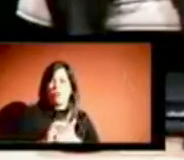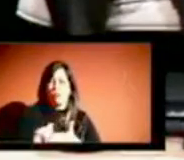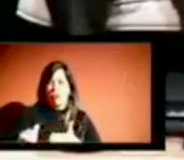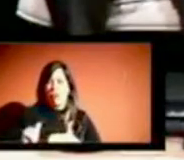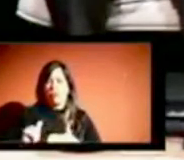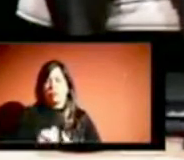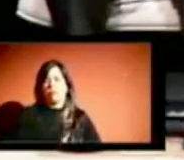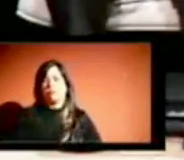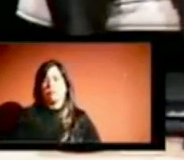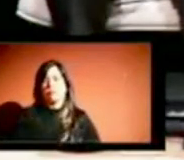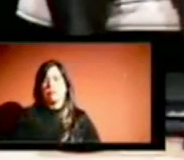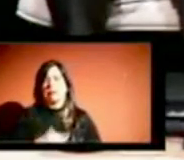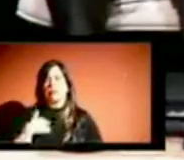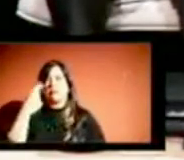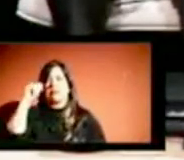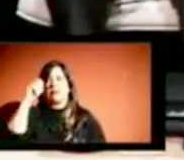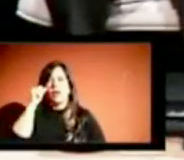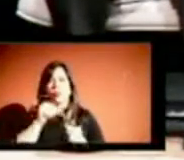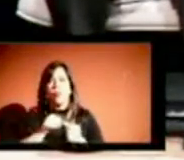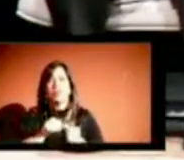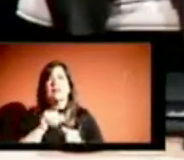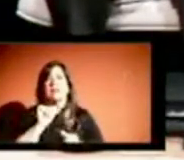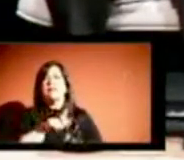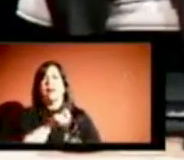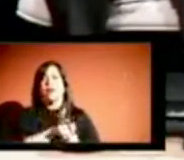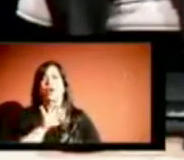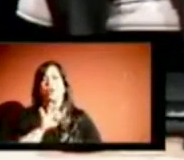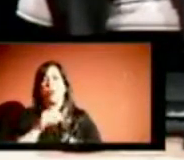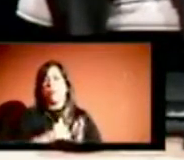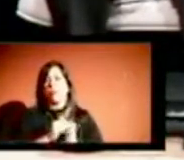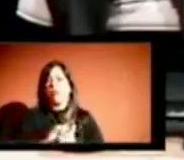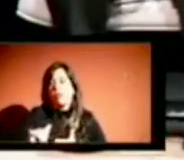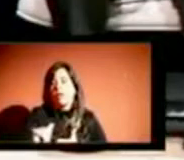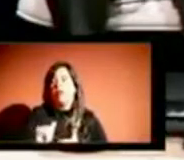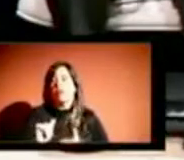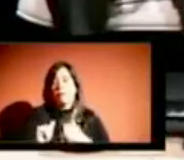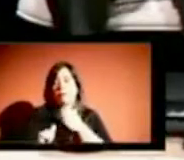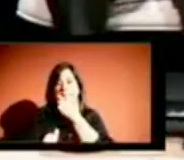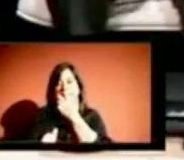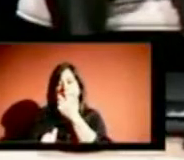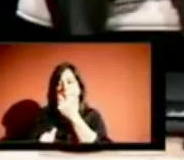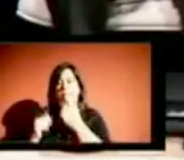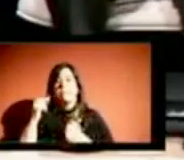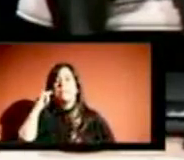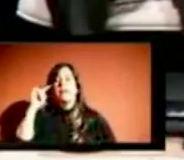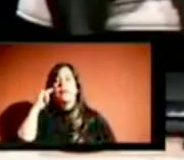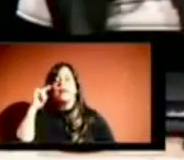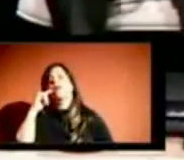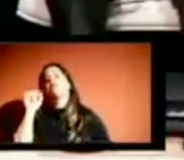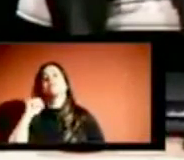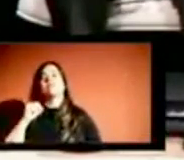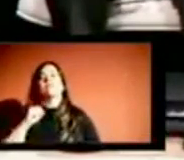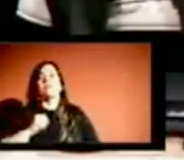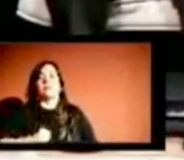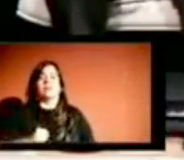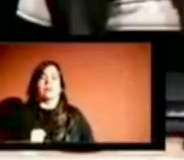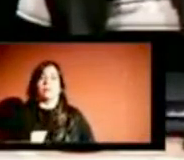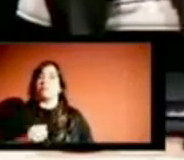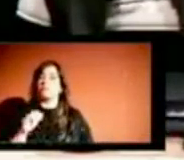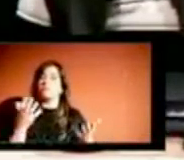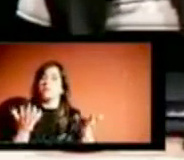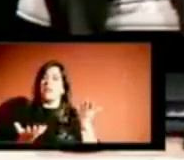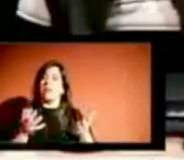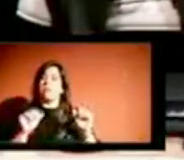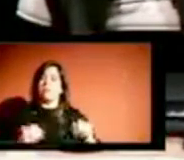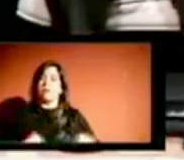$9 millones, estoy tratando de recordar, sí, exactamente, ¿sí? $9 millones, para, sí, unas